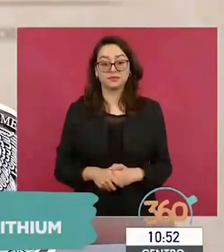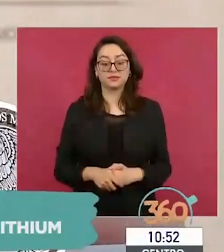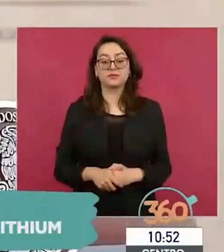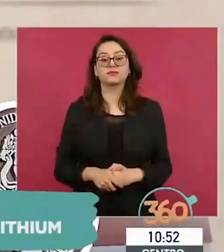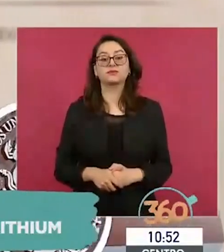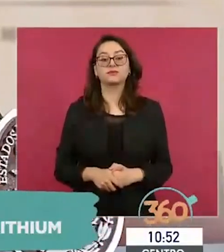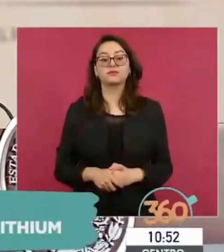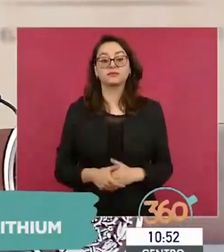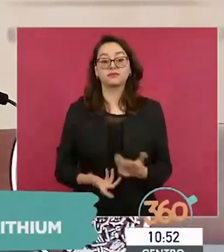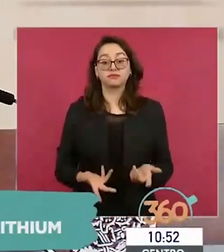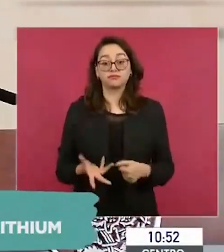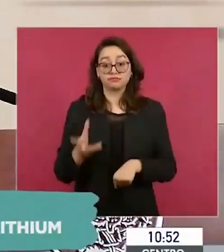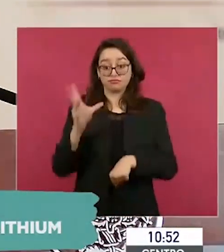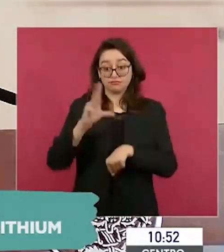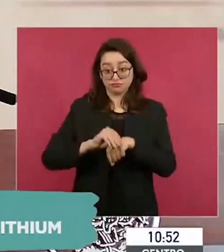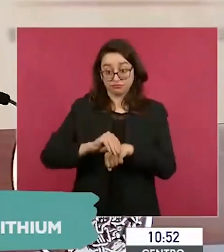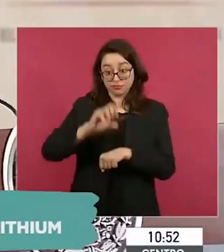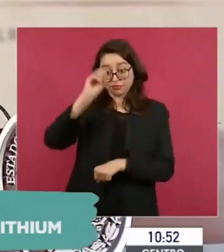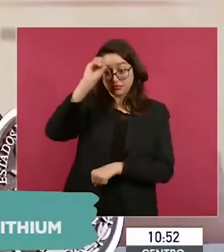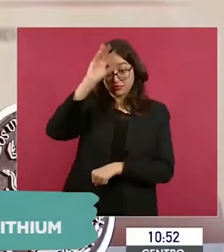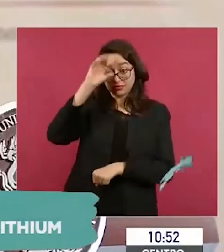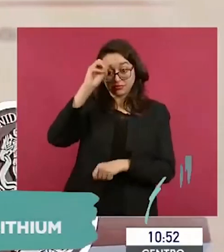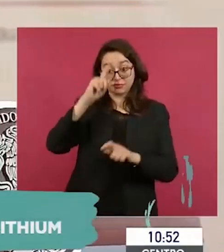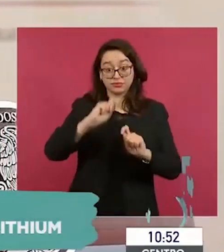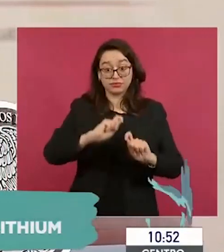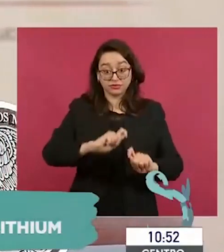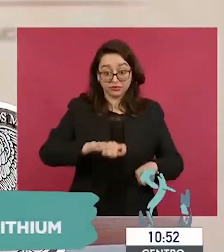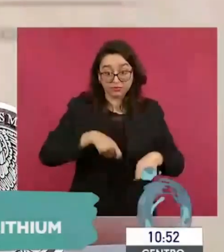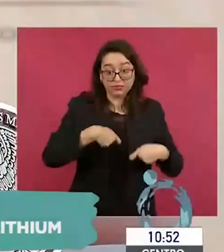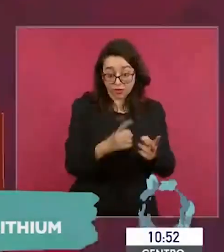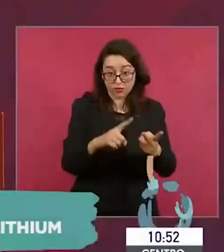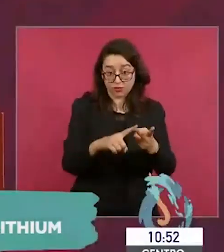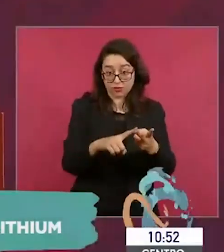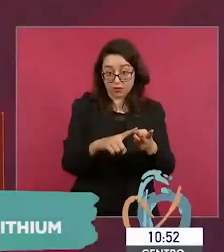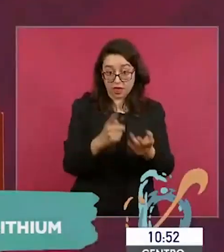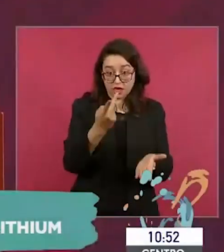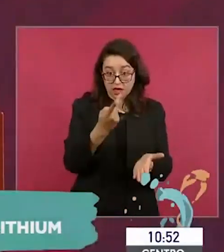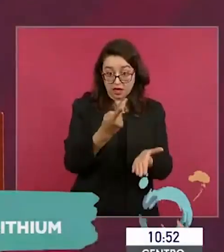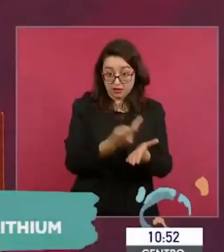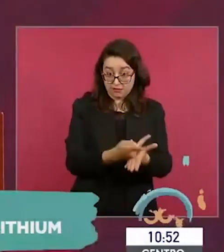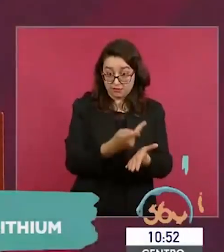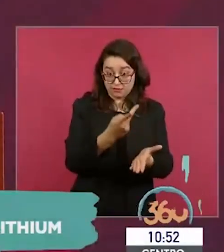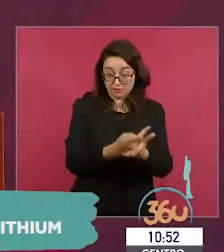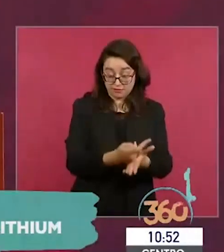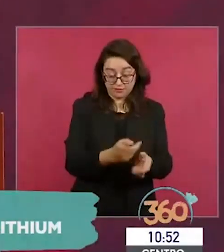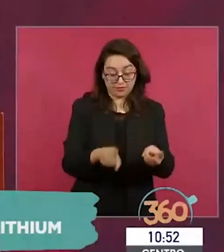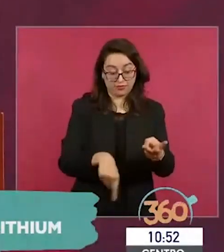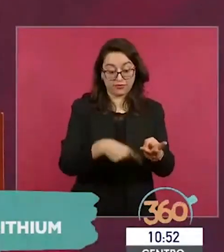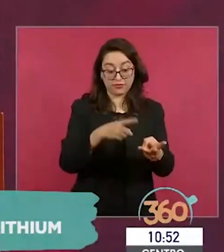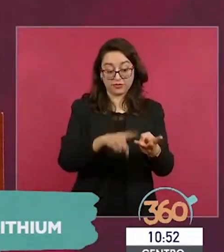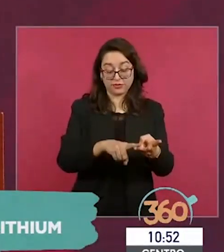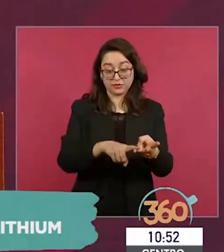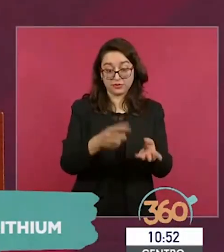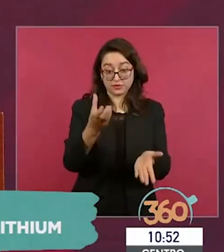se entregaban básicamente para la explotación de oro de plata de cobre